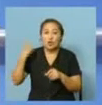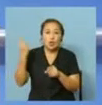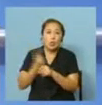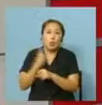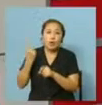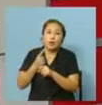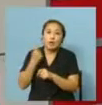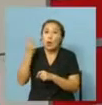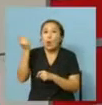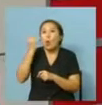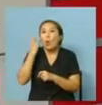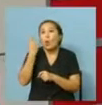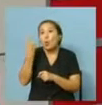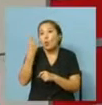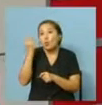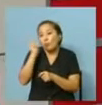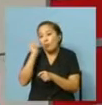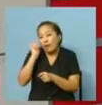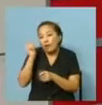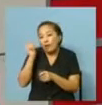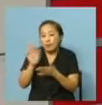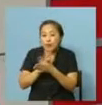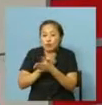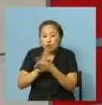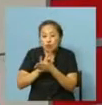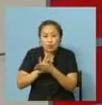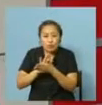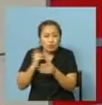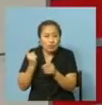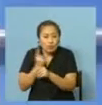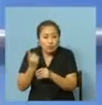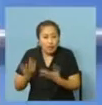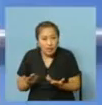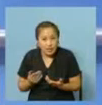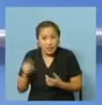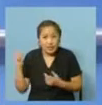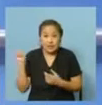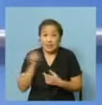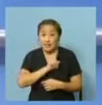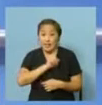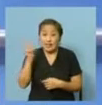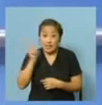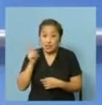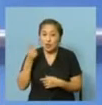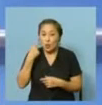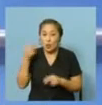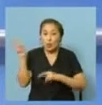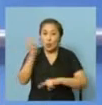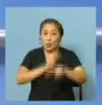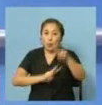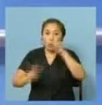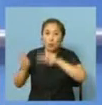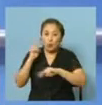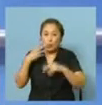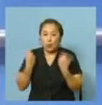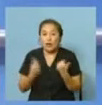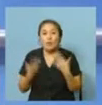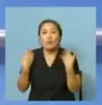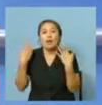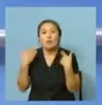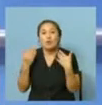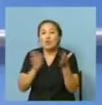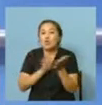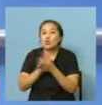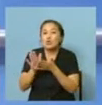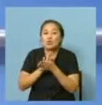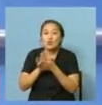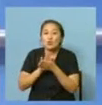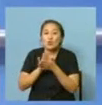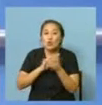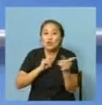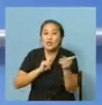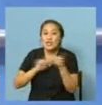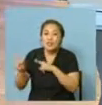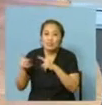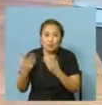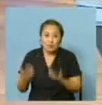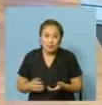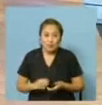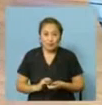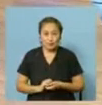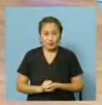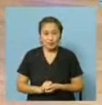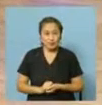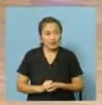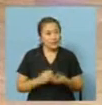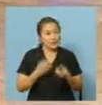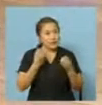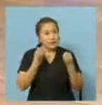puede estar un mes o dos meses para que se resuelve ese problema nosotros tratamos de tener ese orden para poder darle una respuesta adecuada a los consumidores